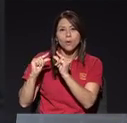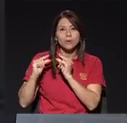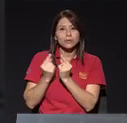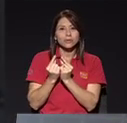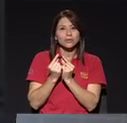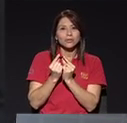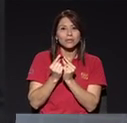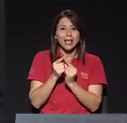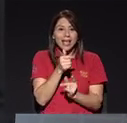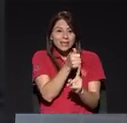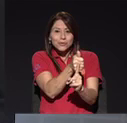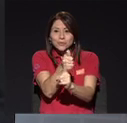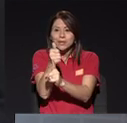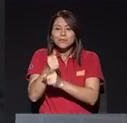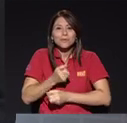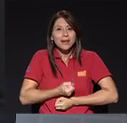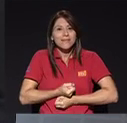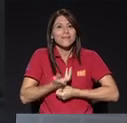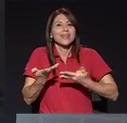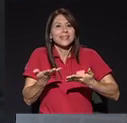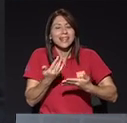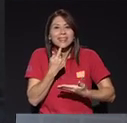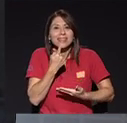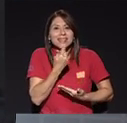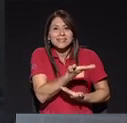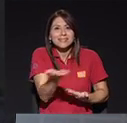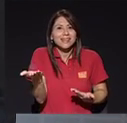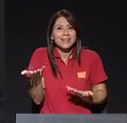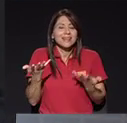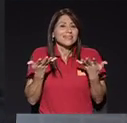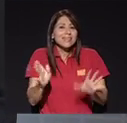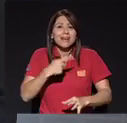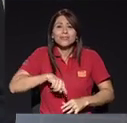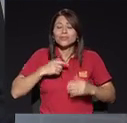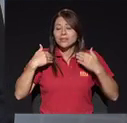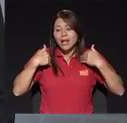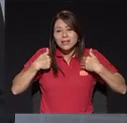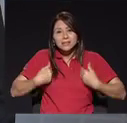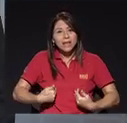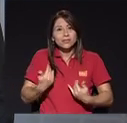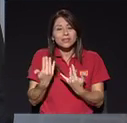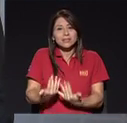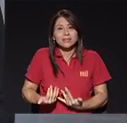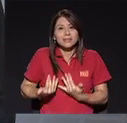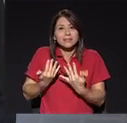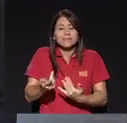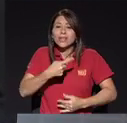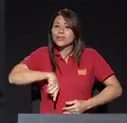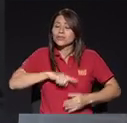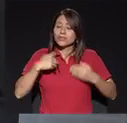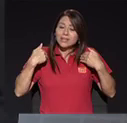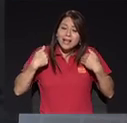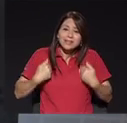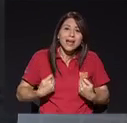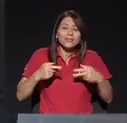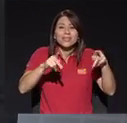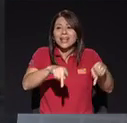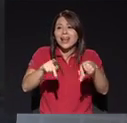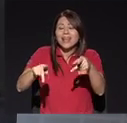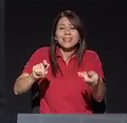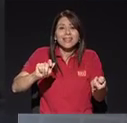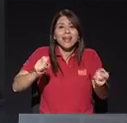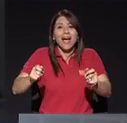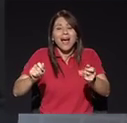¿verdad? Que son los que ellos manifiestan, dicen, o sea, ya estamos cansados de esperar, estamos cansados de que la